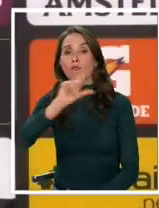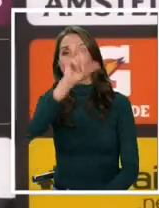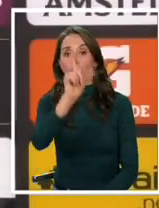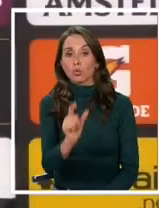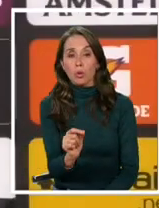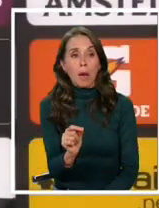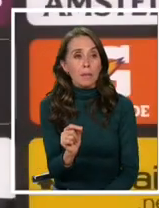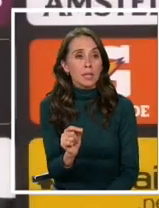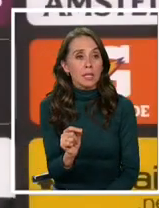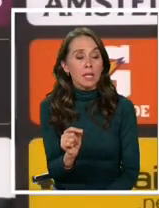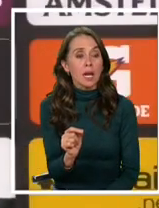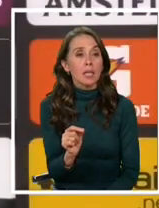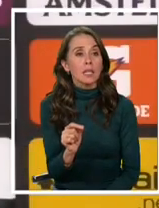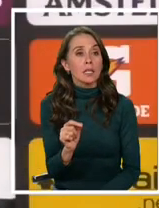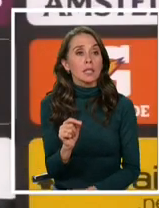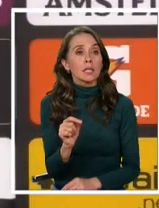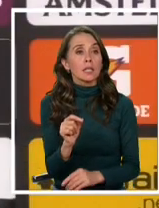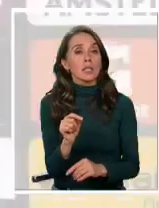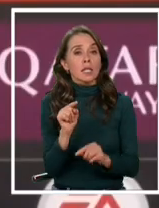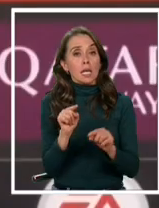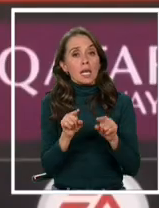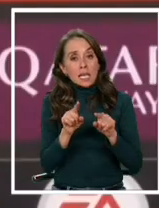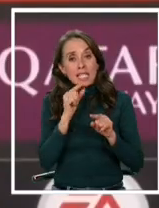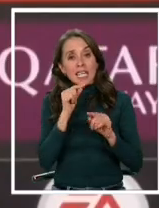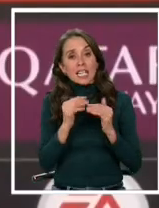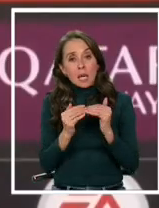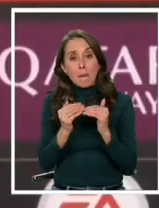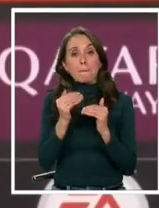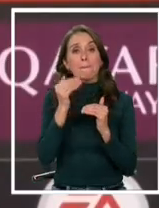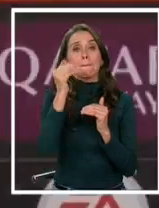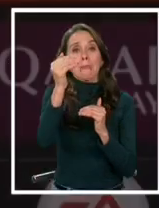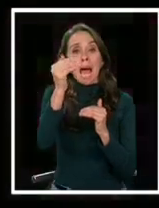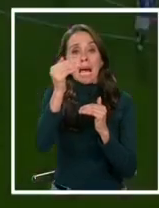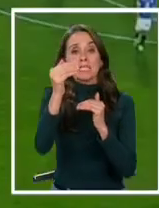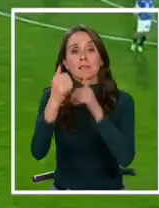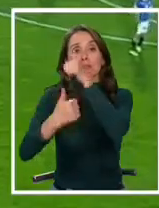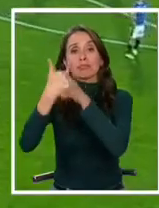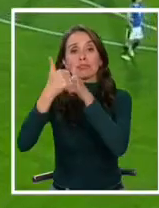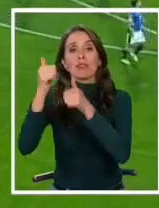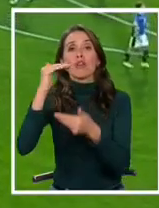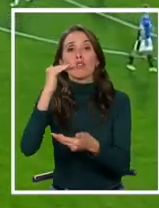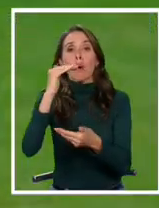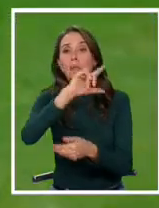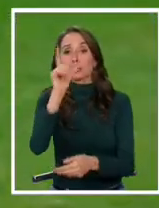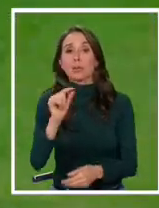más lejos sudam oig para nosotros